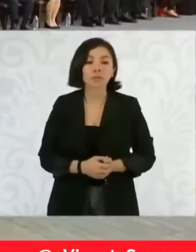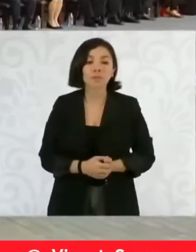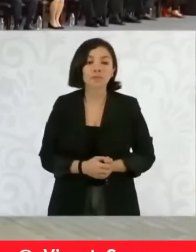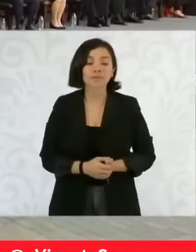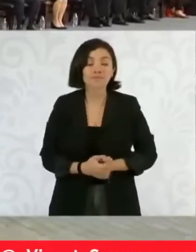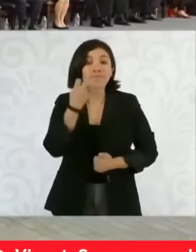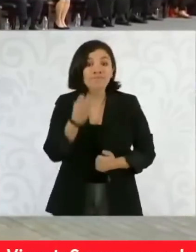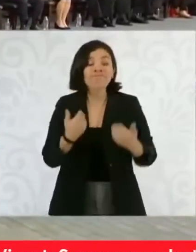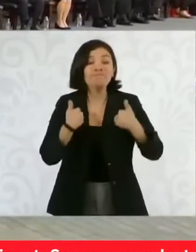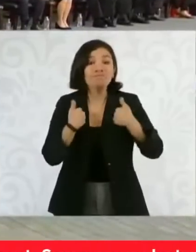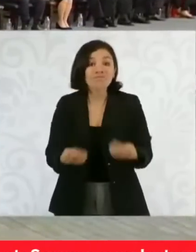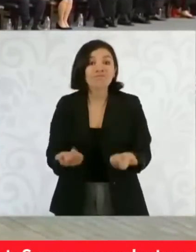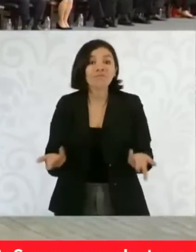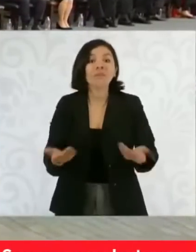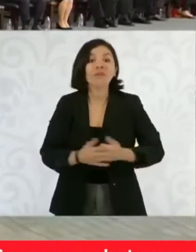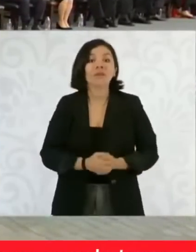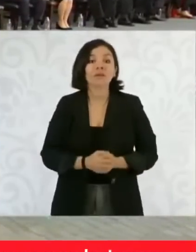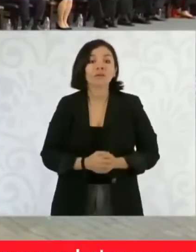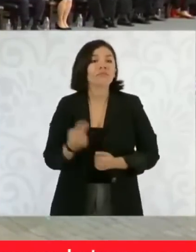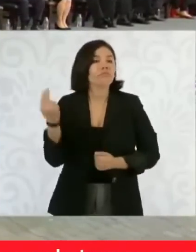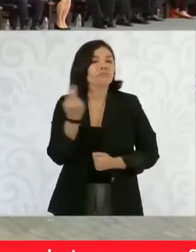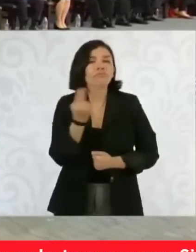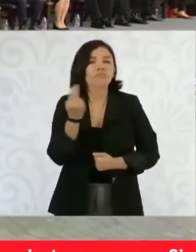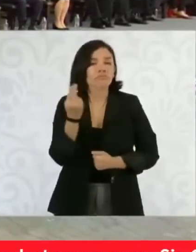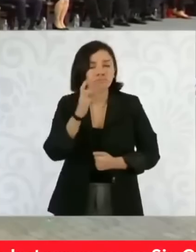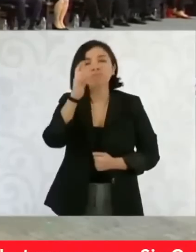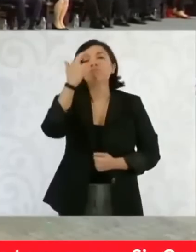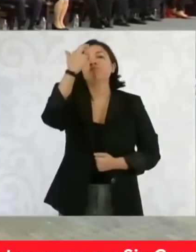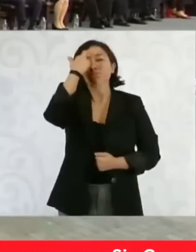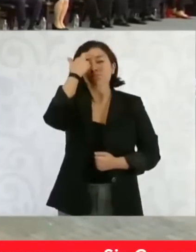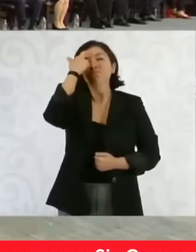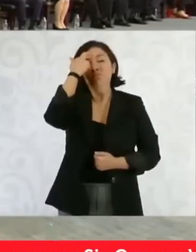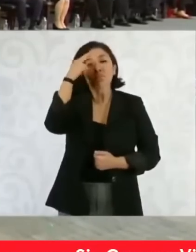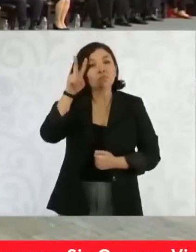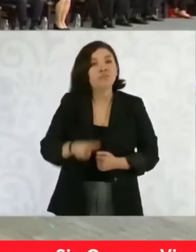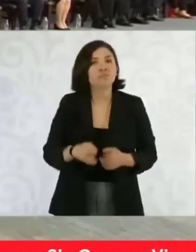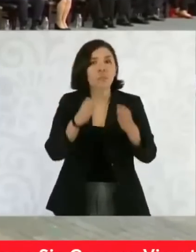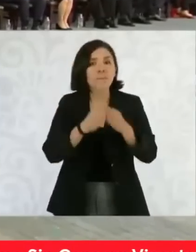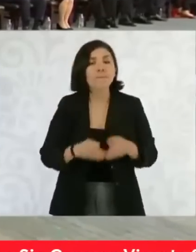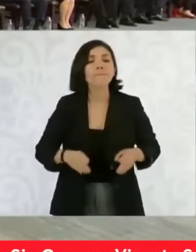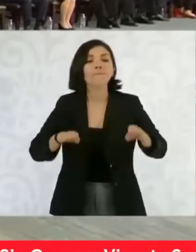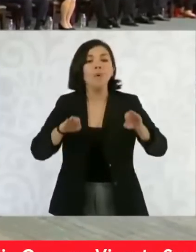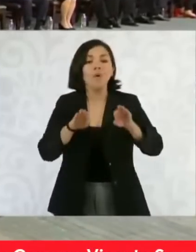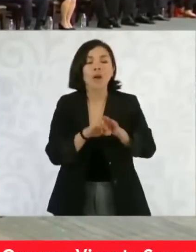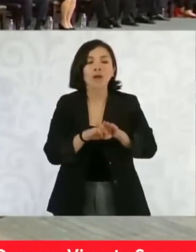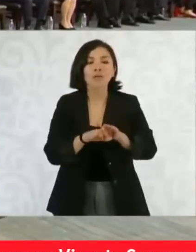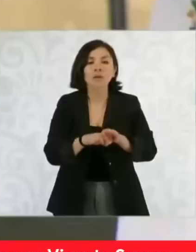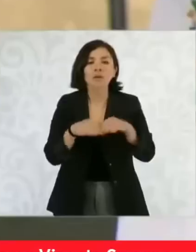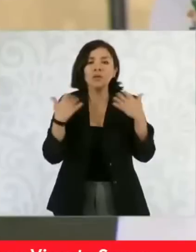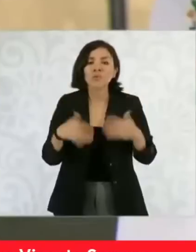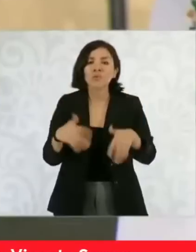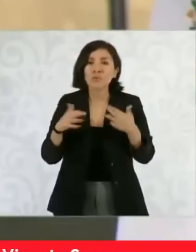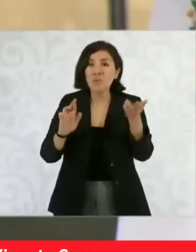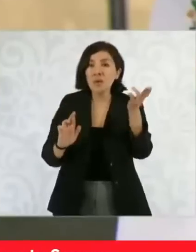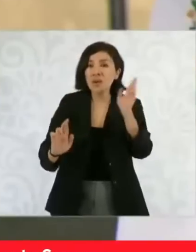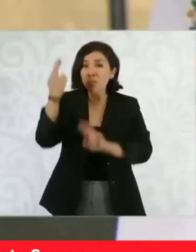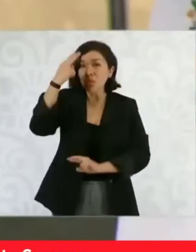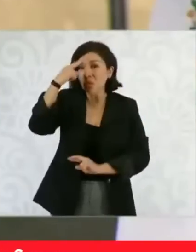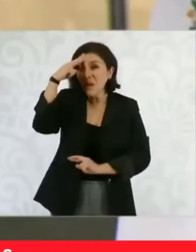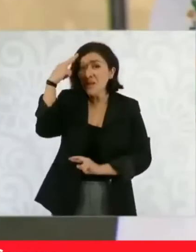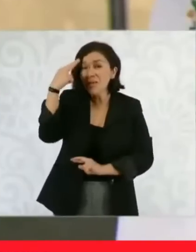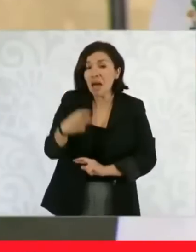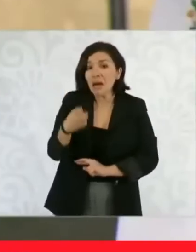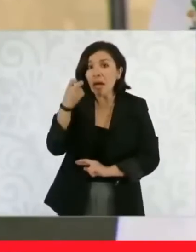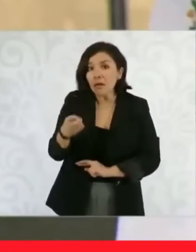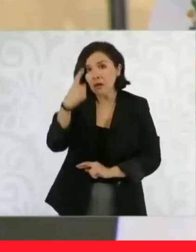En ese sentido, es meritorio recordar precisamente la importancia que representó en la Revolución Mexicana